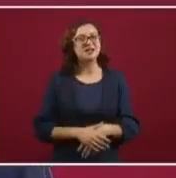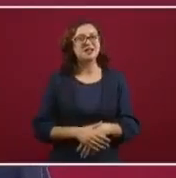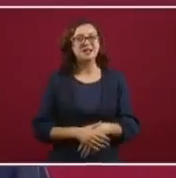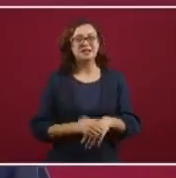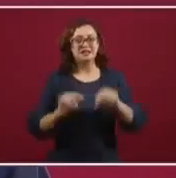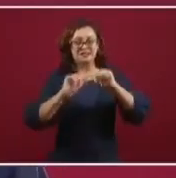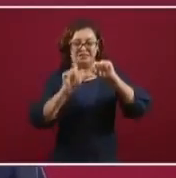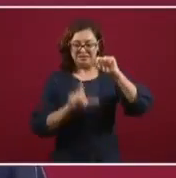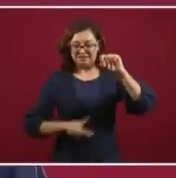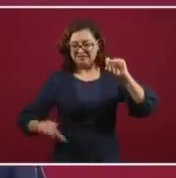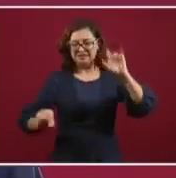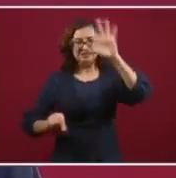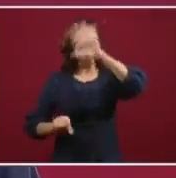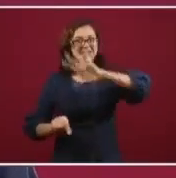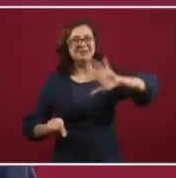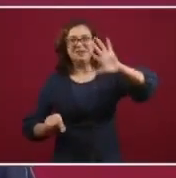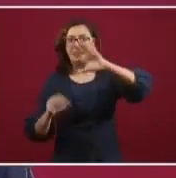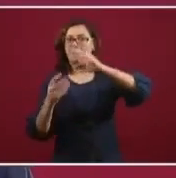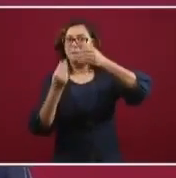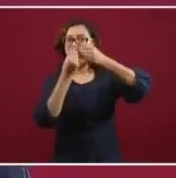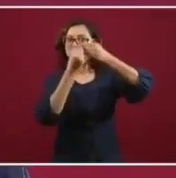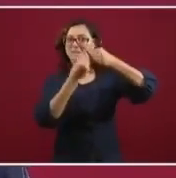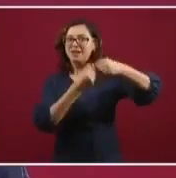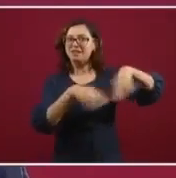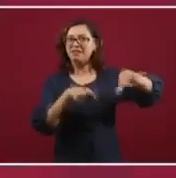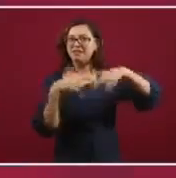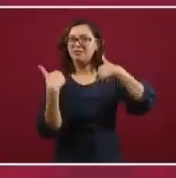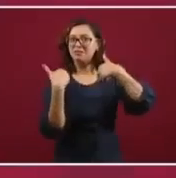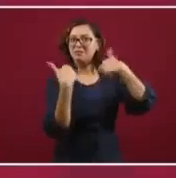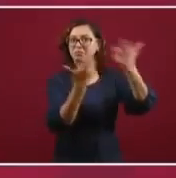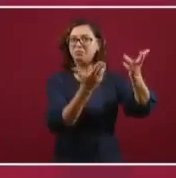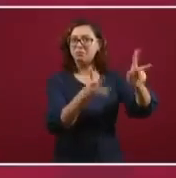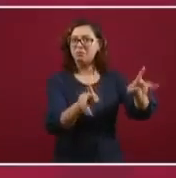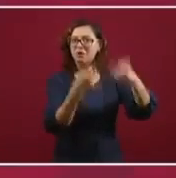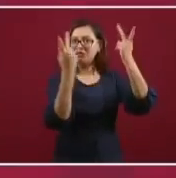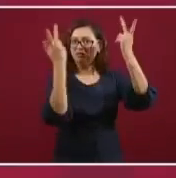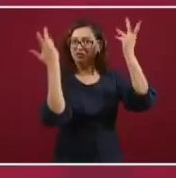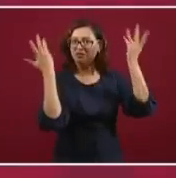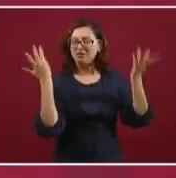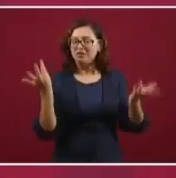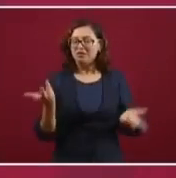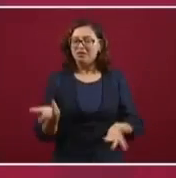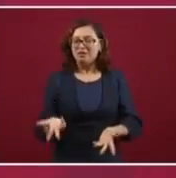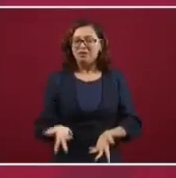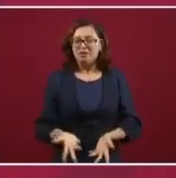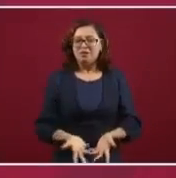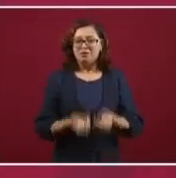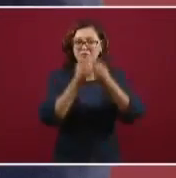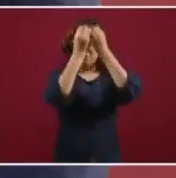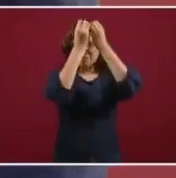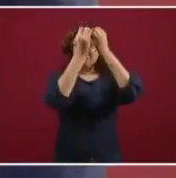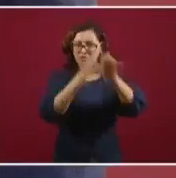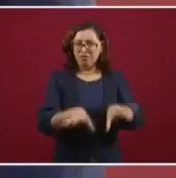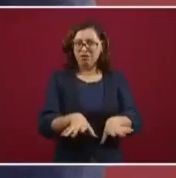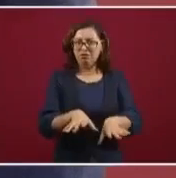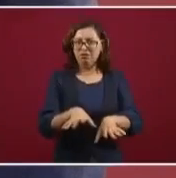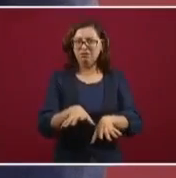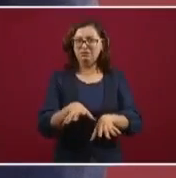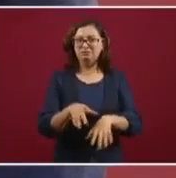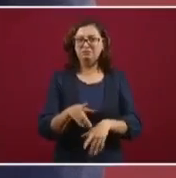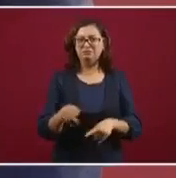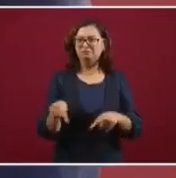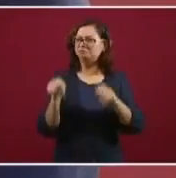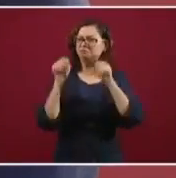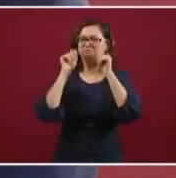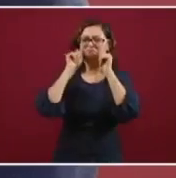haberse perdido la mitad del territorio. Y en todo el camino de Veracruz a